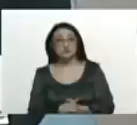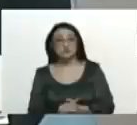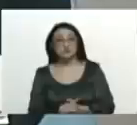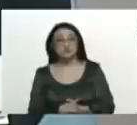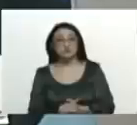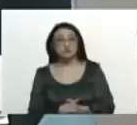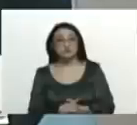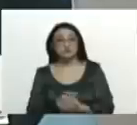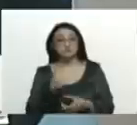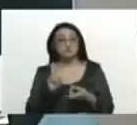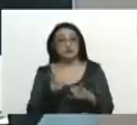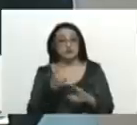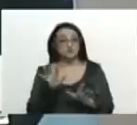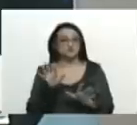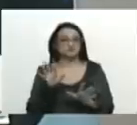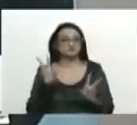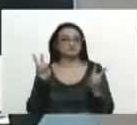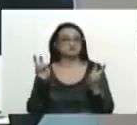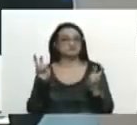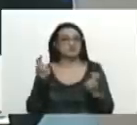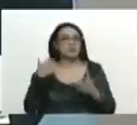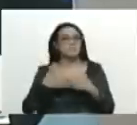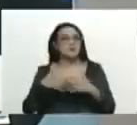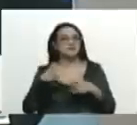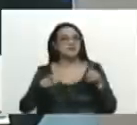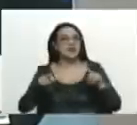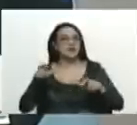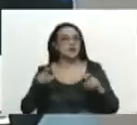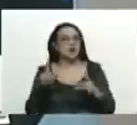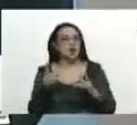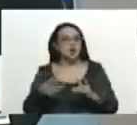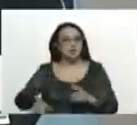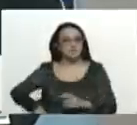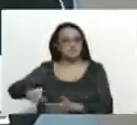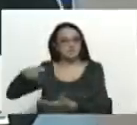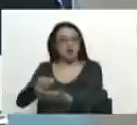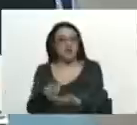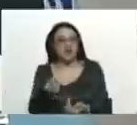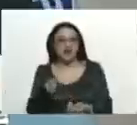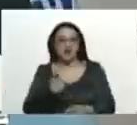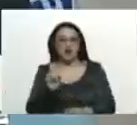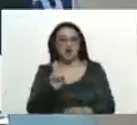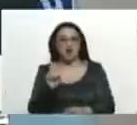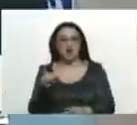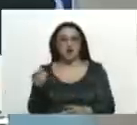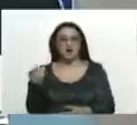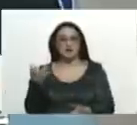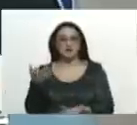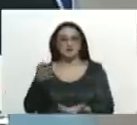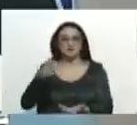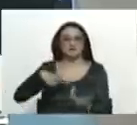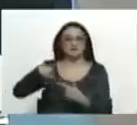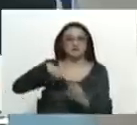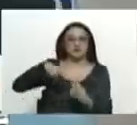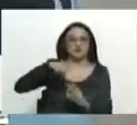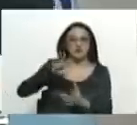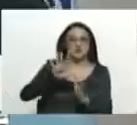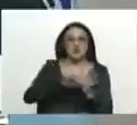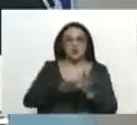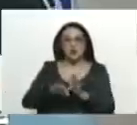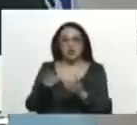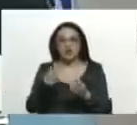presuntos empresarios que no colocaron dinero de su bolsillo no le lavaron dinero a estos delincuentes